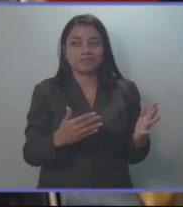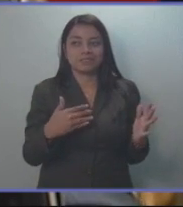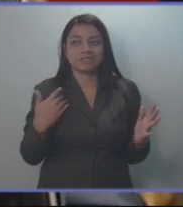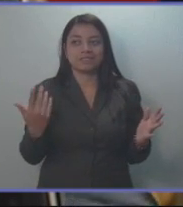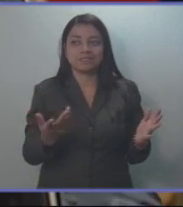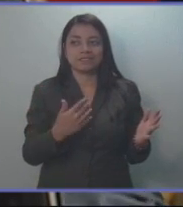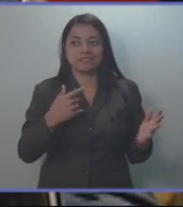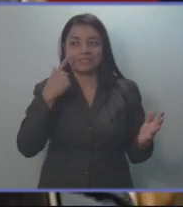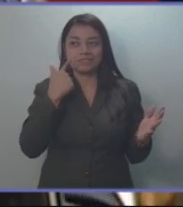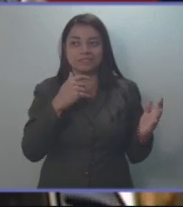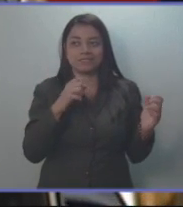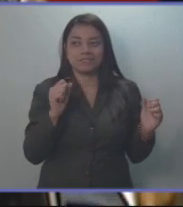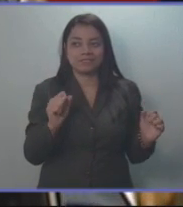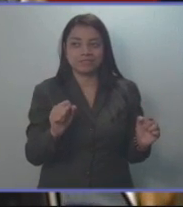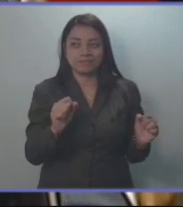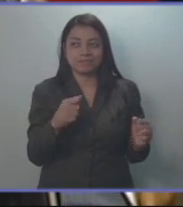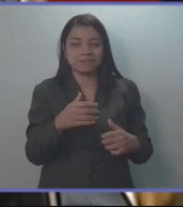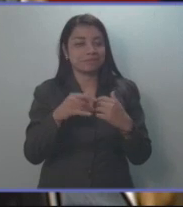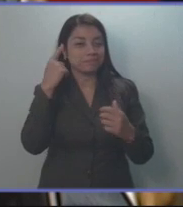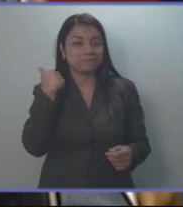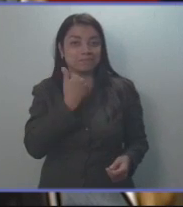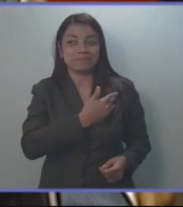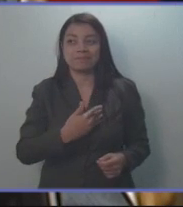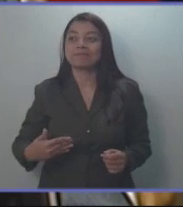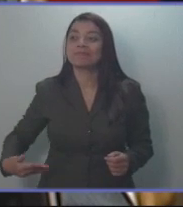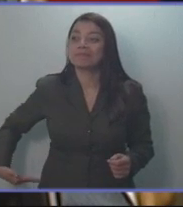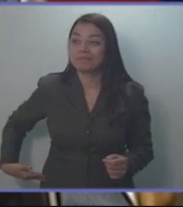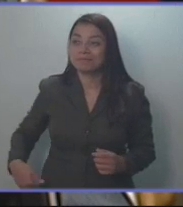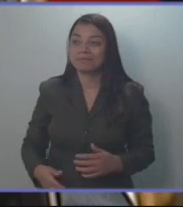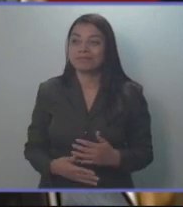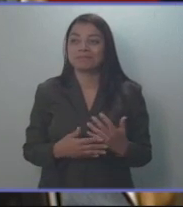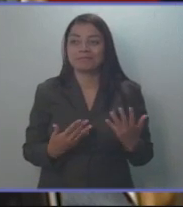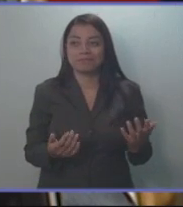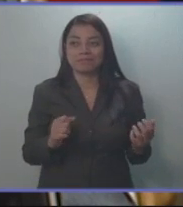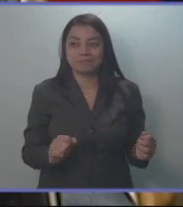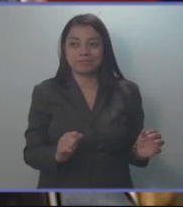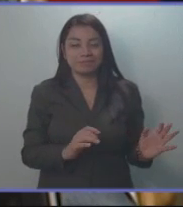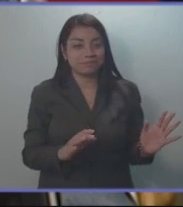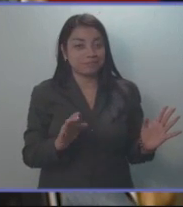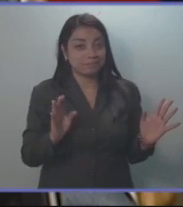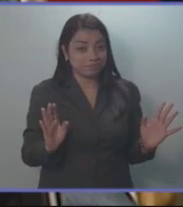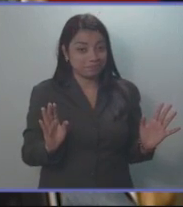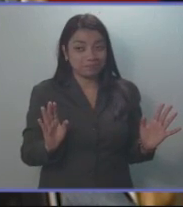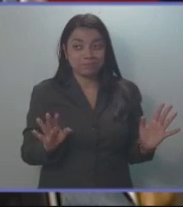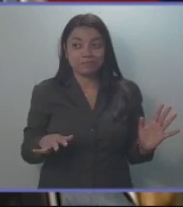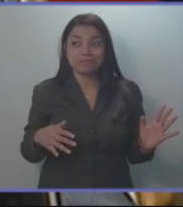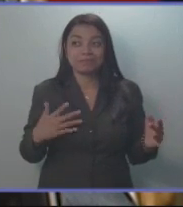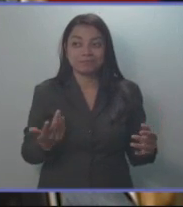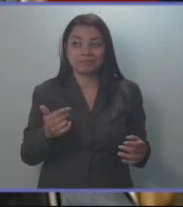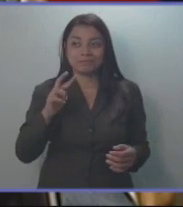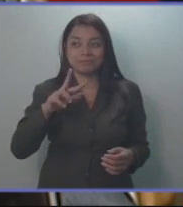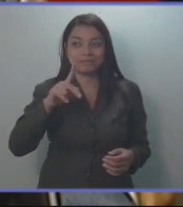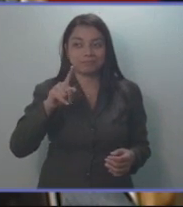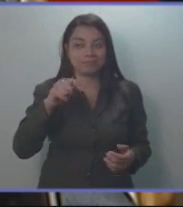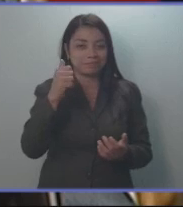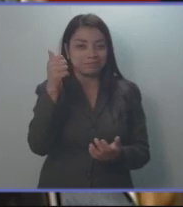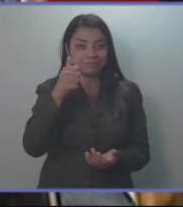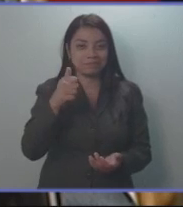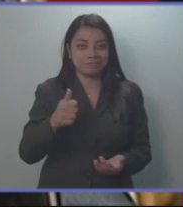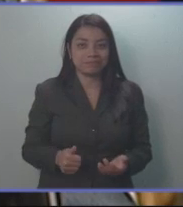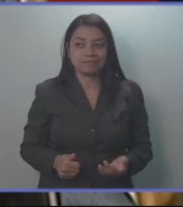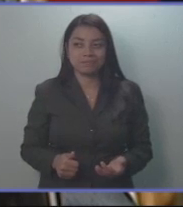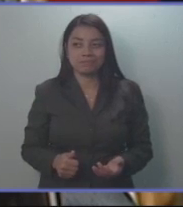Desafortunadamente, y aquí voy con la insensibilidad del presidente de la República y con extrañeza, el 31 de agosto se